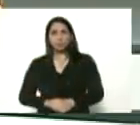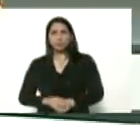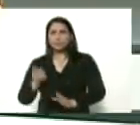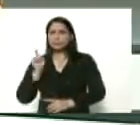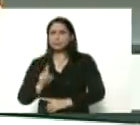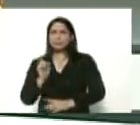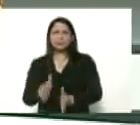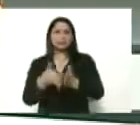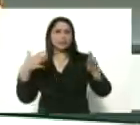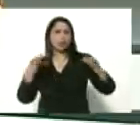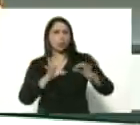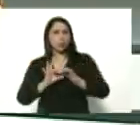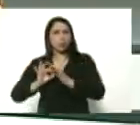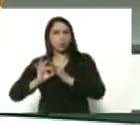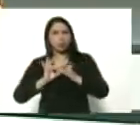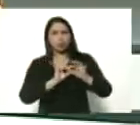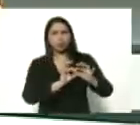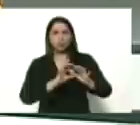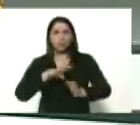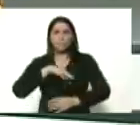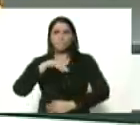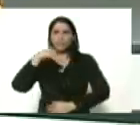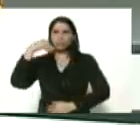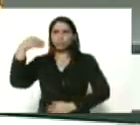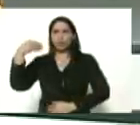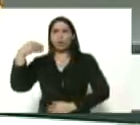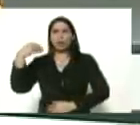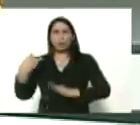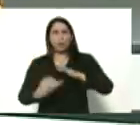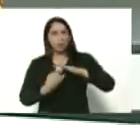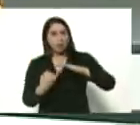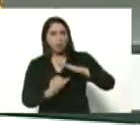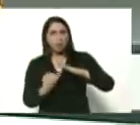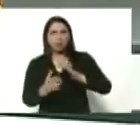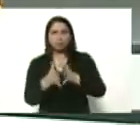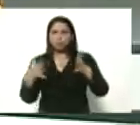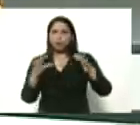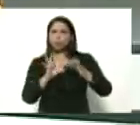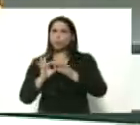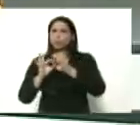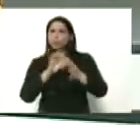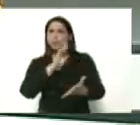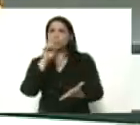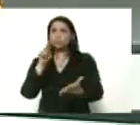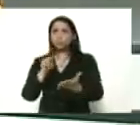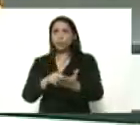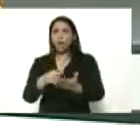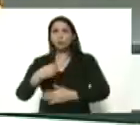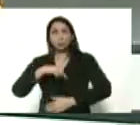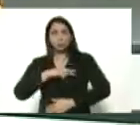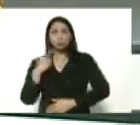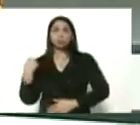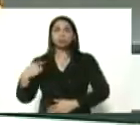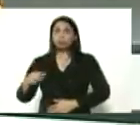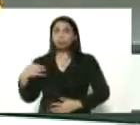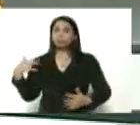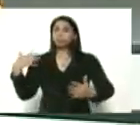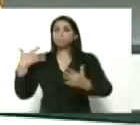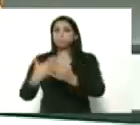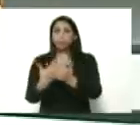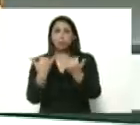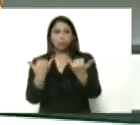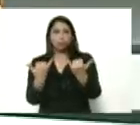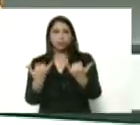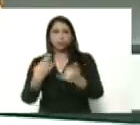gran unión espiritual, institucional, una gran unión nacional, como la hemos tenido,